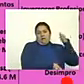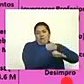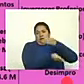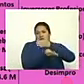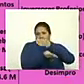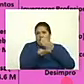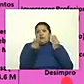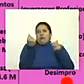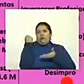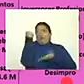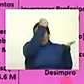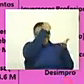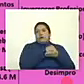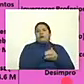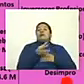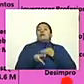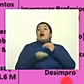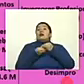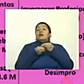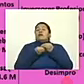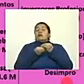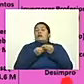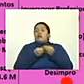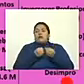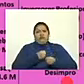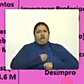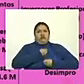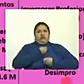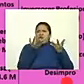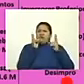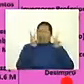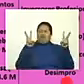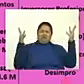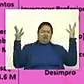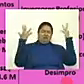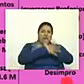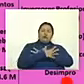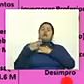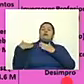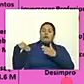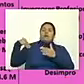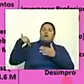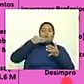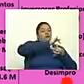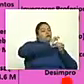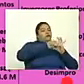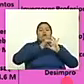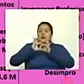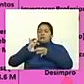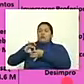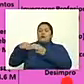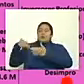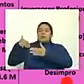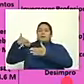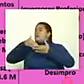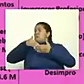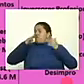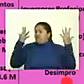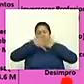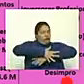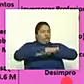Y después hay una confesión que rompe completamente la lógica que se traía por parte de Odebrecht,